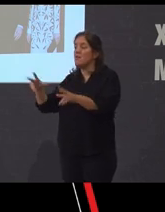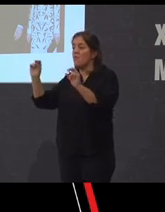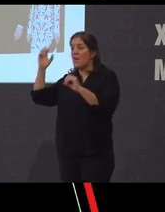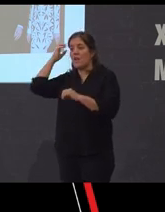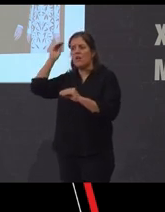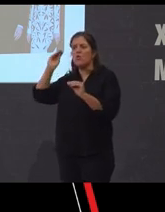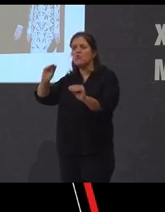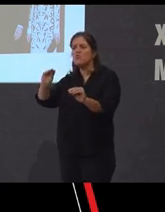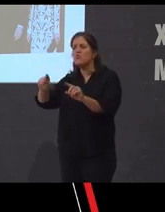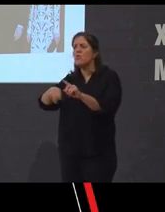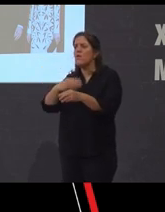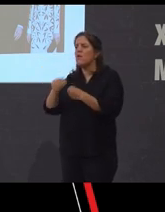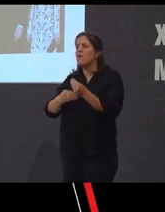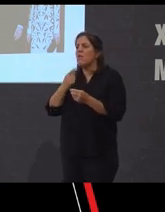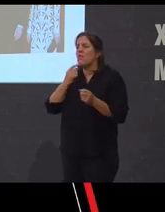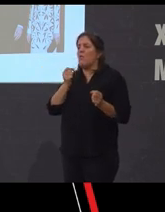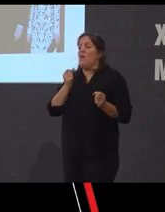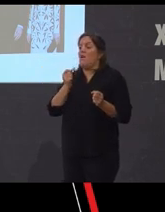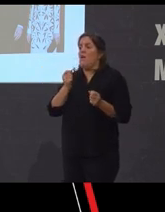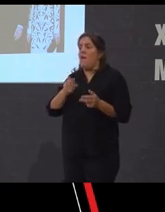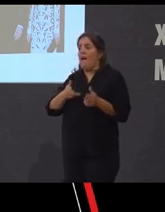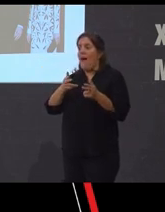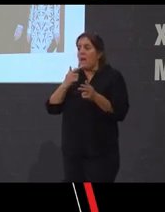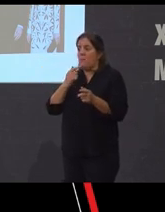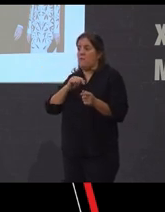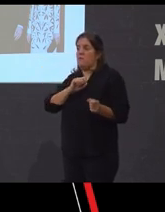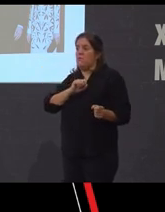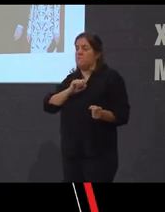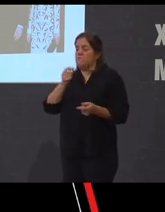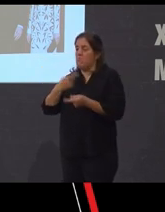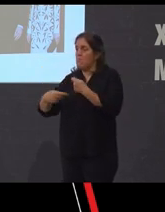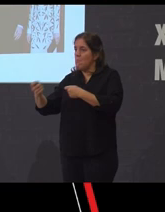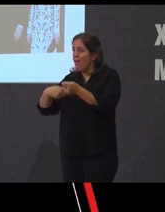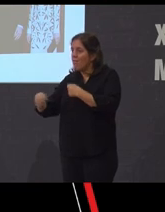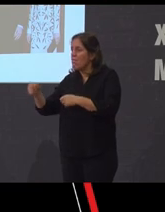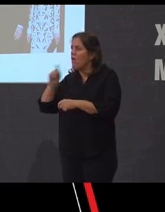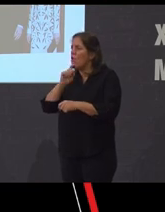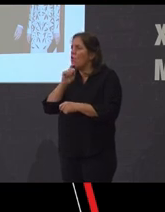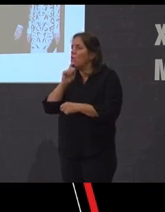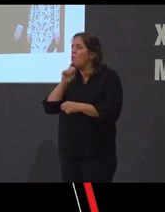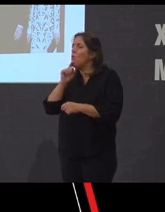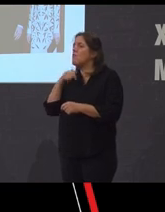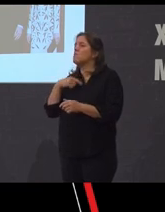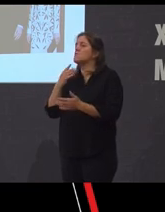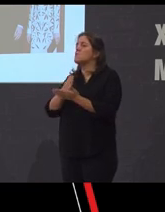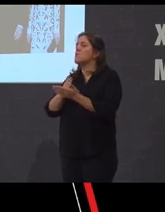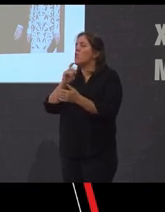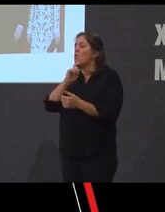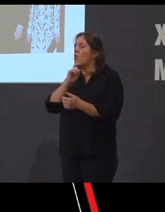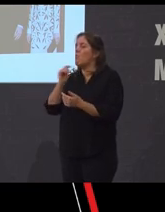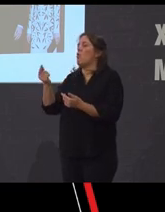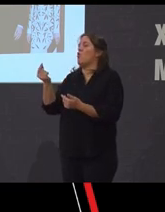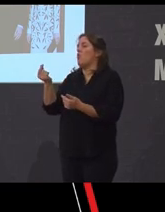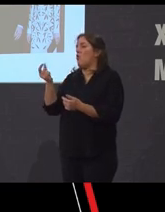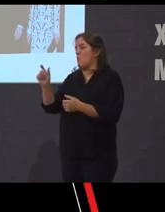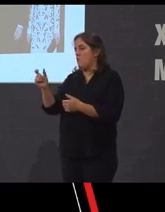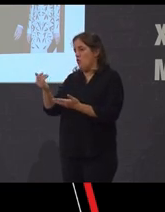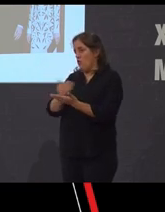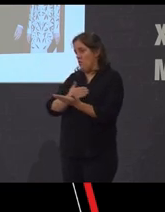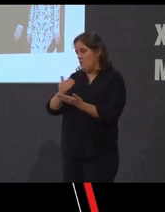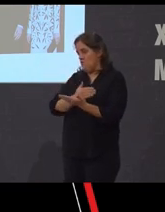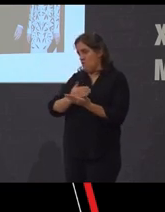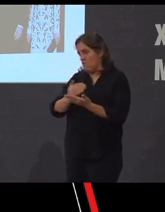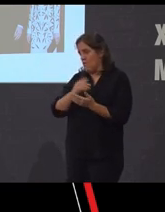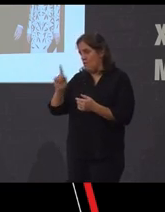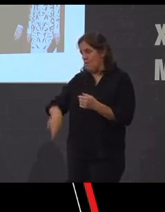foi na venta de armas cobrando comisións, que tamén é o donde señala moita xente que